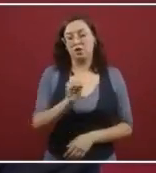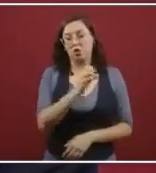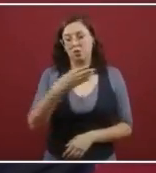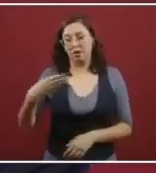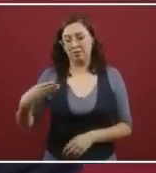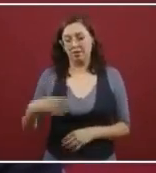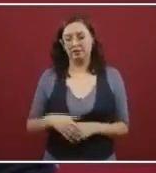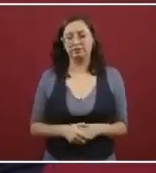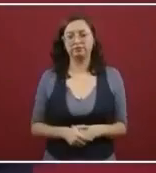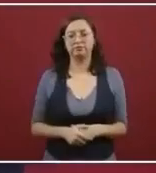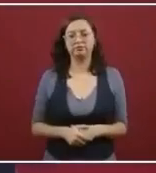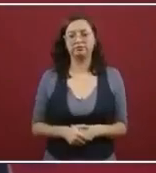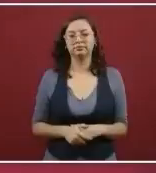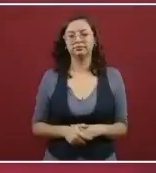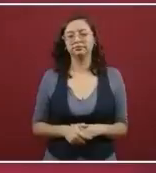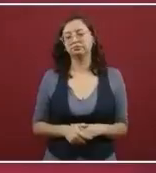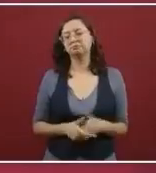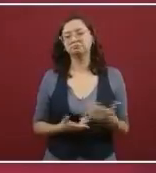se deportaron